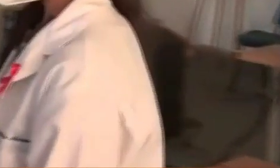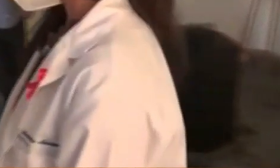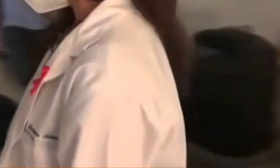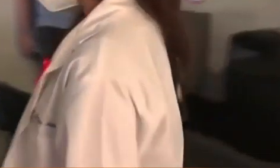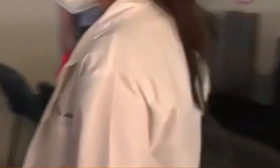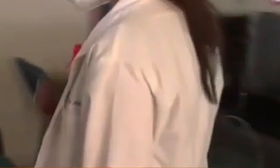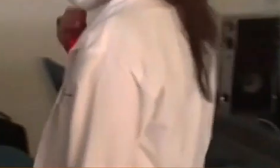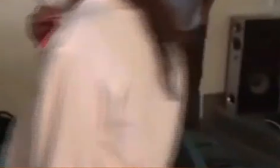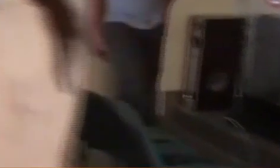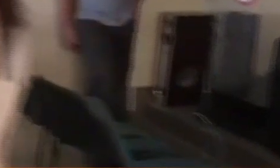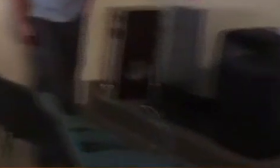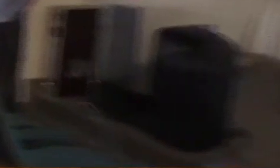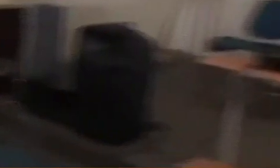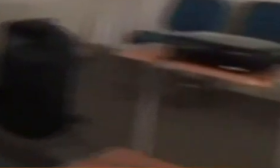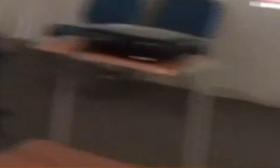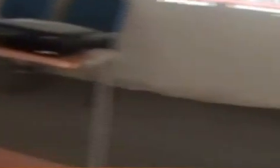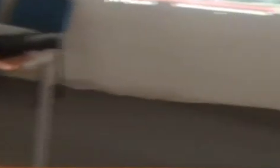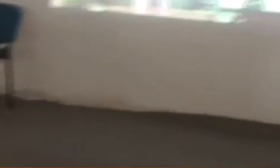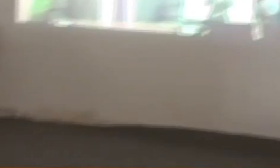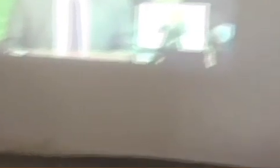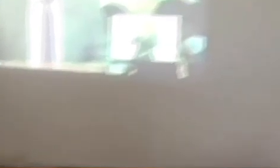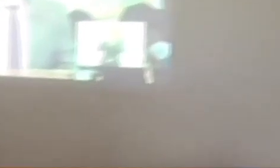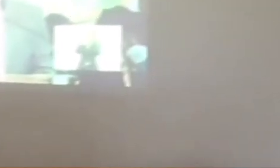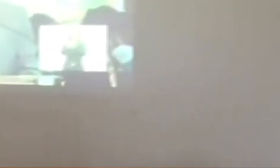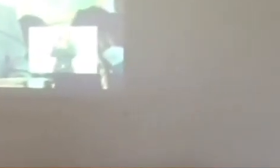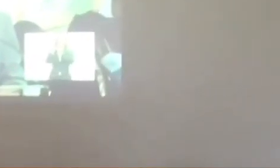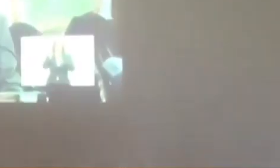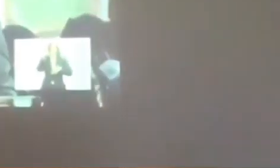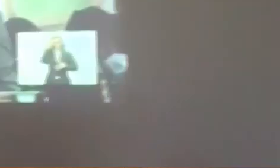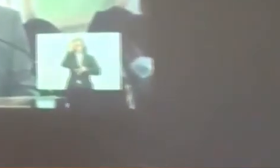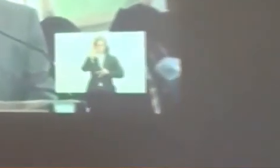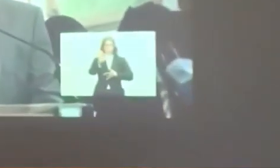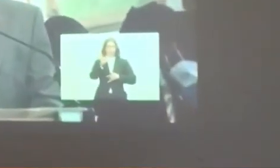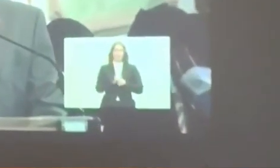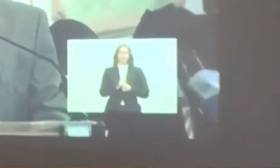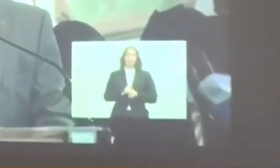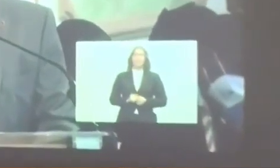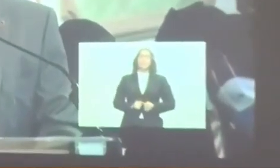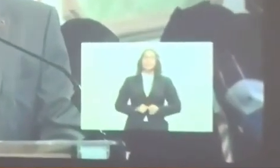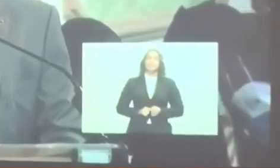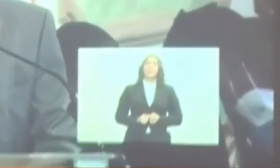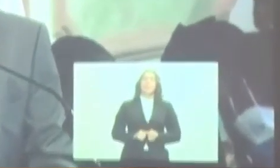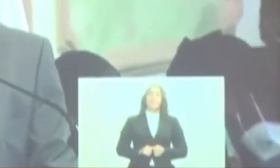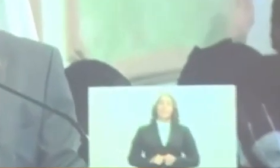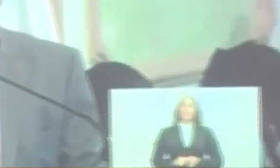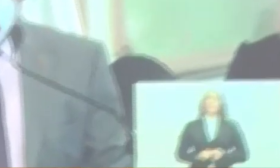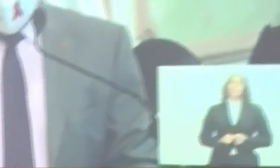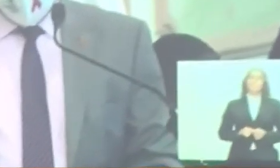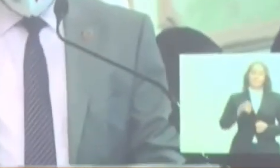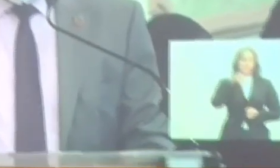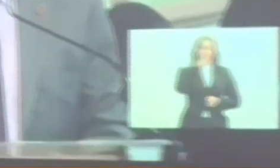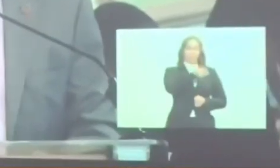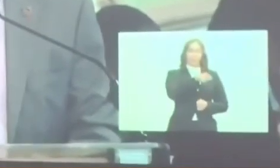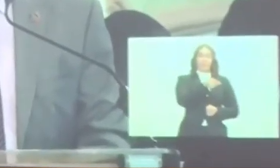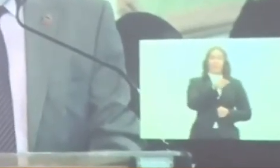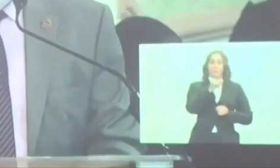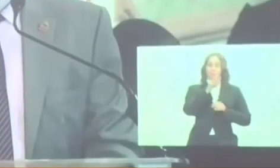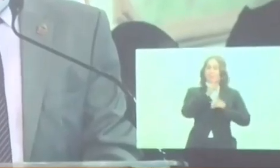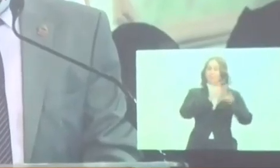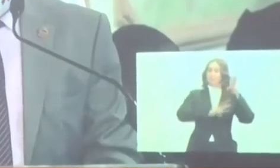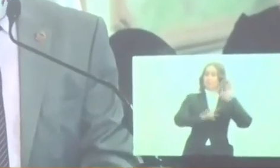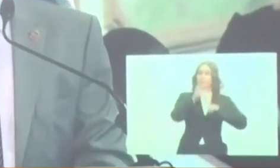esta provincia de Duarte, en estos actos conmemorativos del Día Internacional de la Lucha